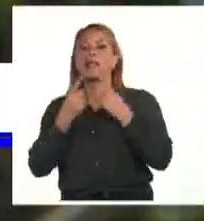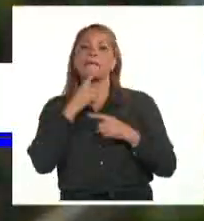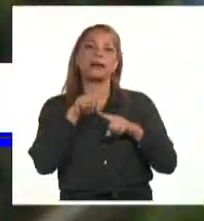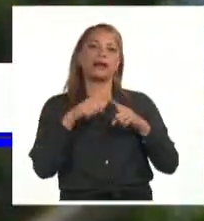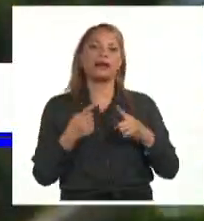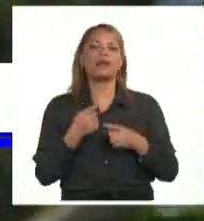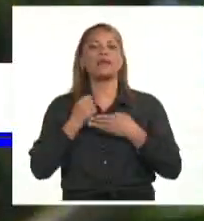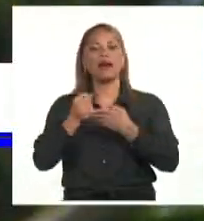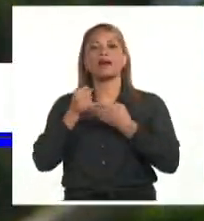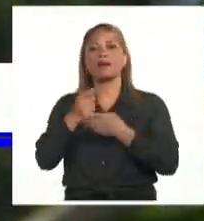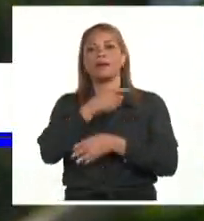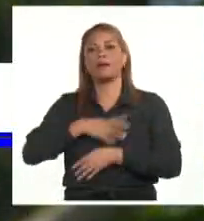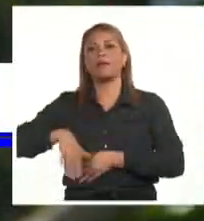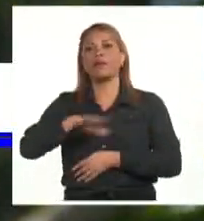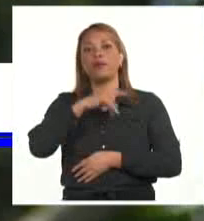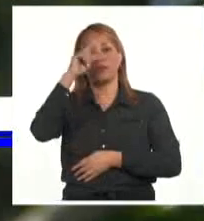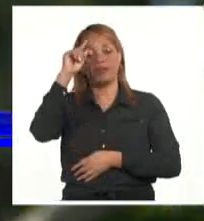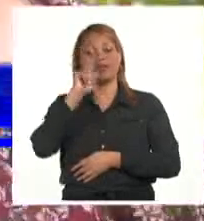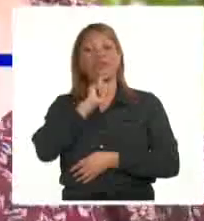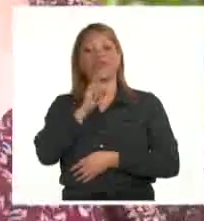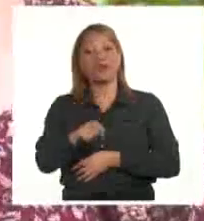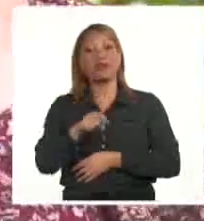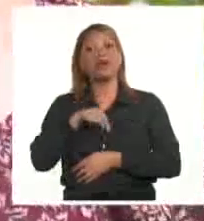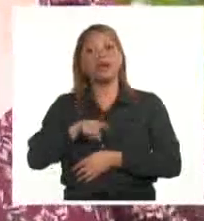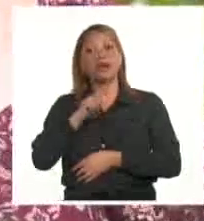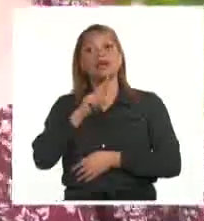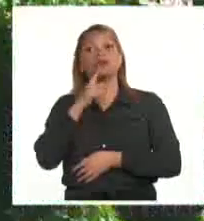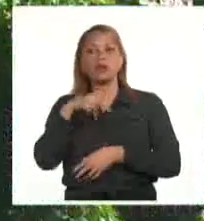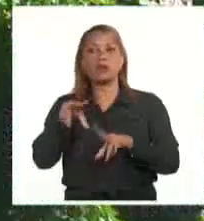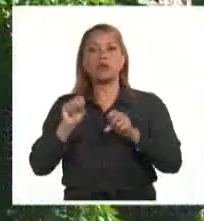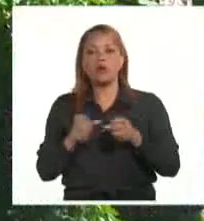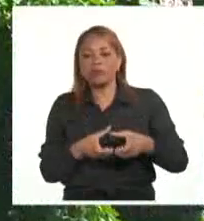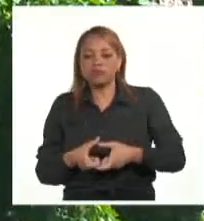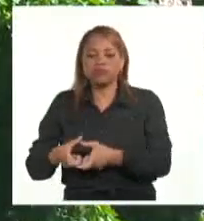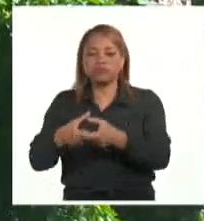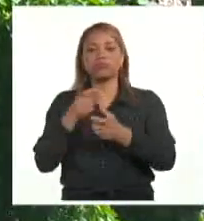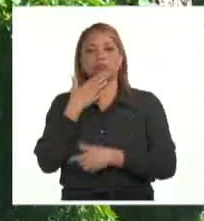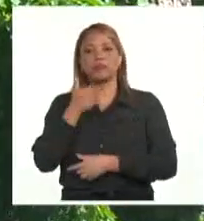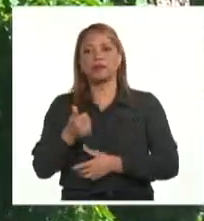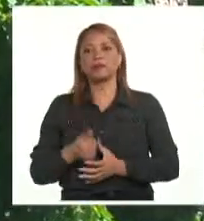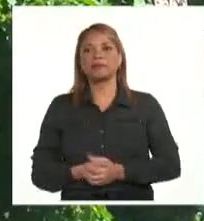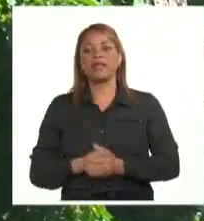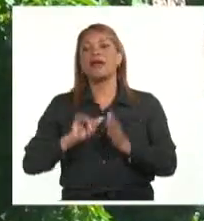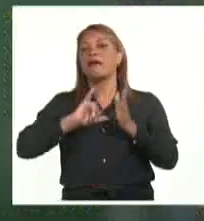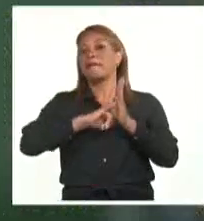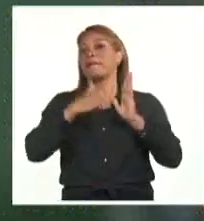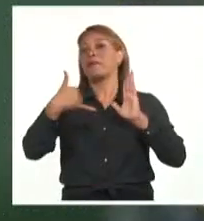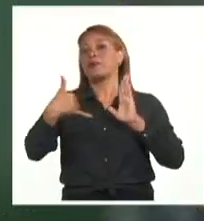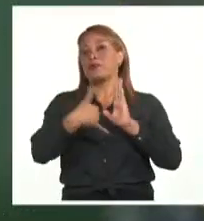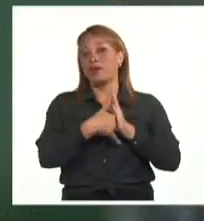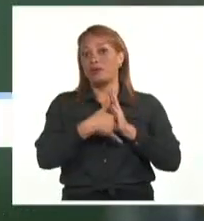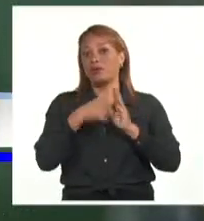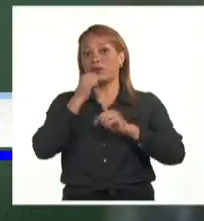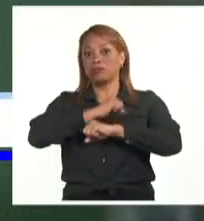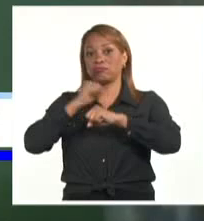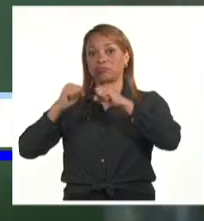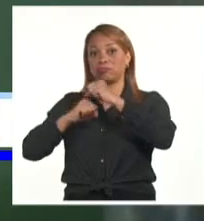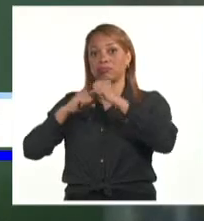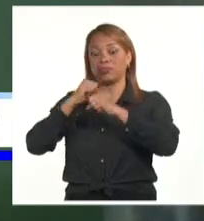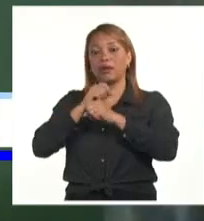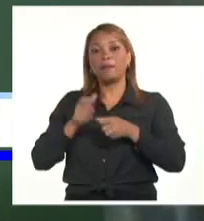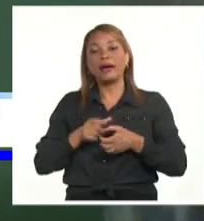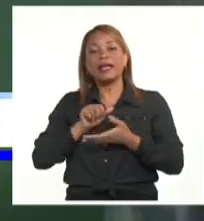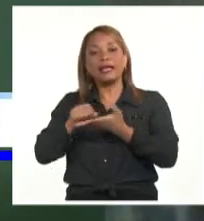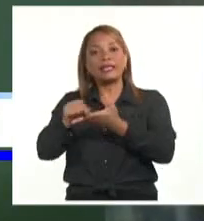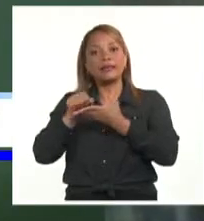aliviando. El pueblo de San Antonio va a estar marcado con la puesta en marcha de la nueva conductora. Proyecto que con su infraestructura para el servicio